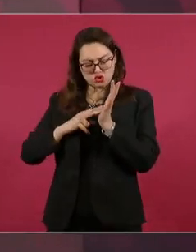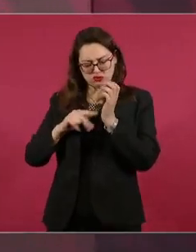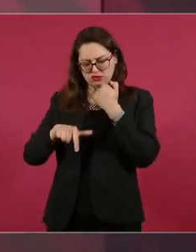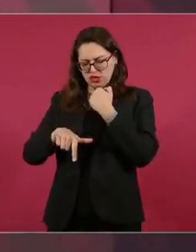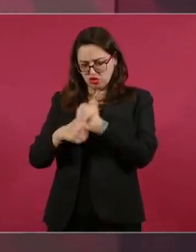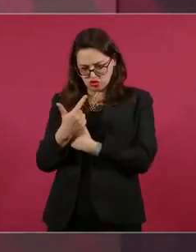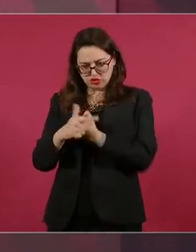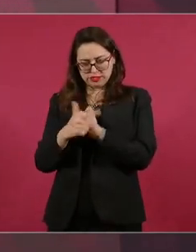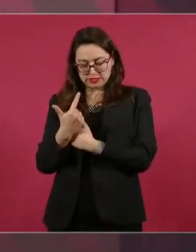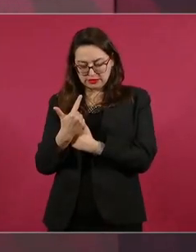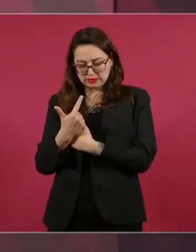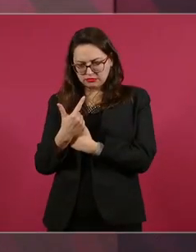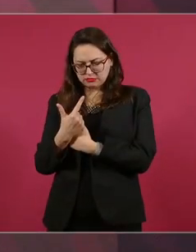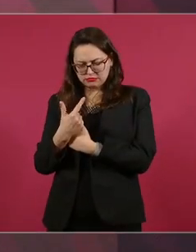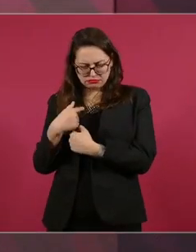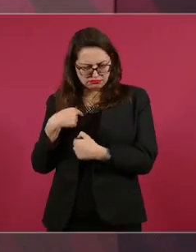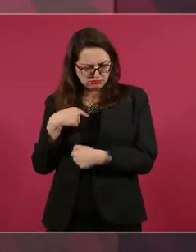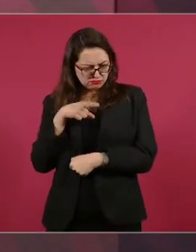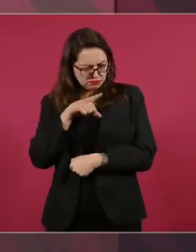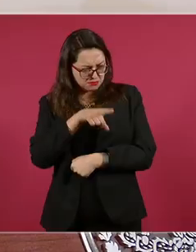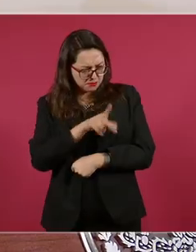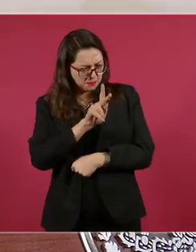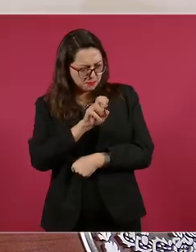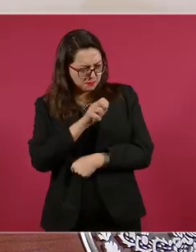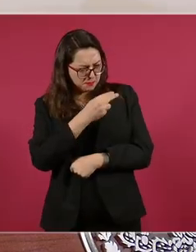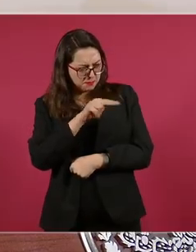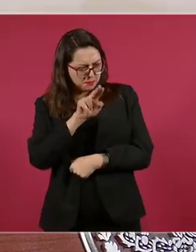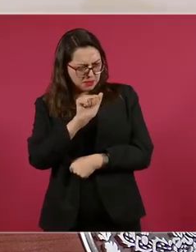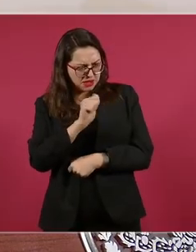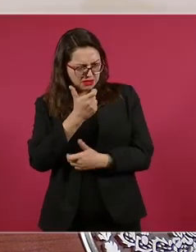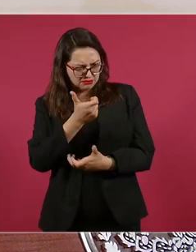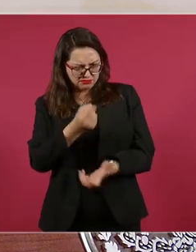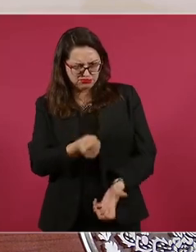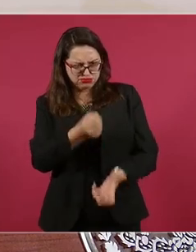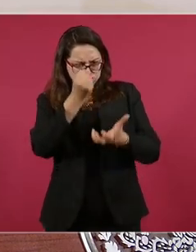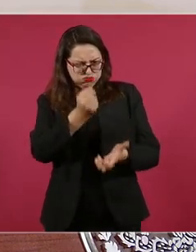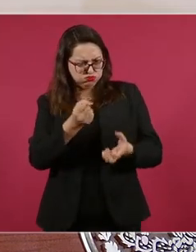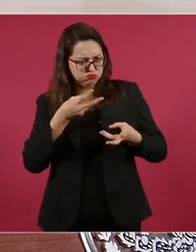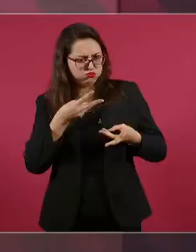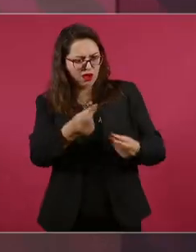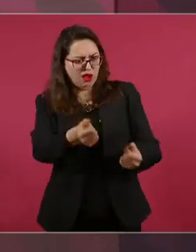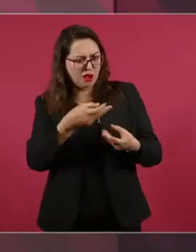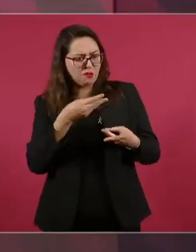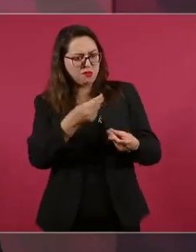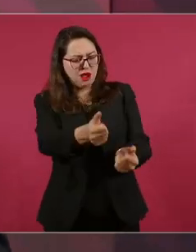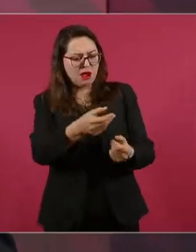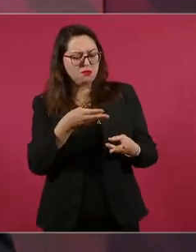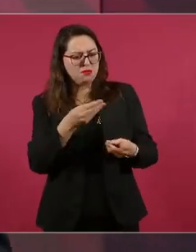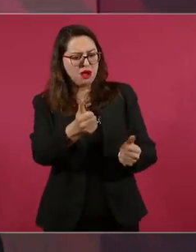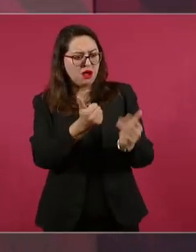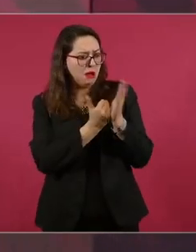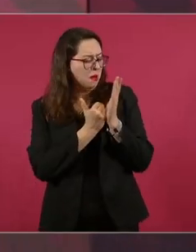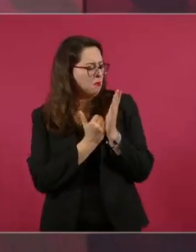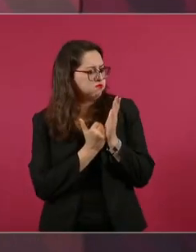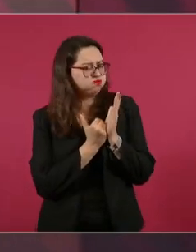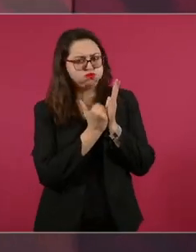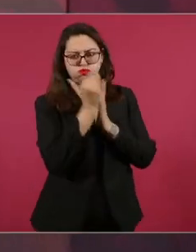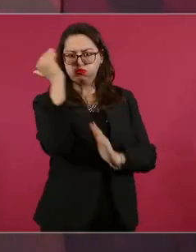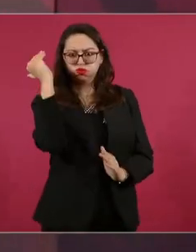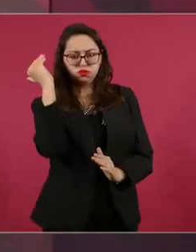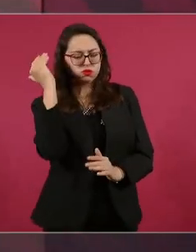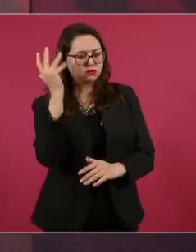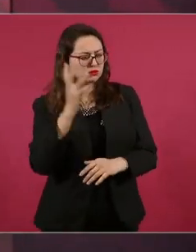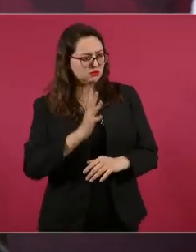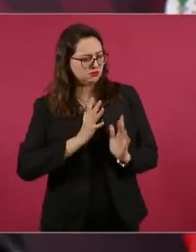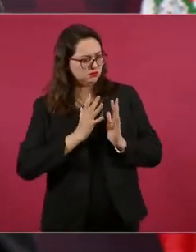topes de financiamiento establecidos por ley, esto porque el INE no se toca, ¿eh?, y